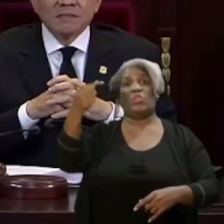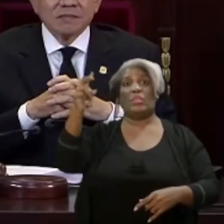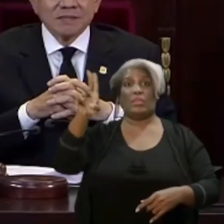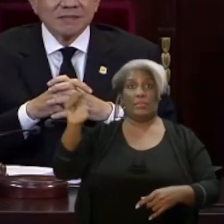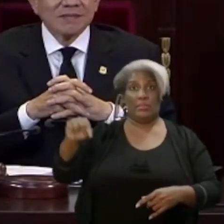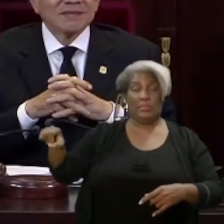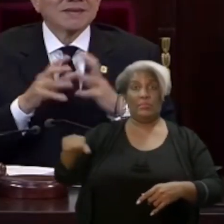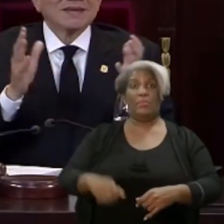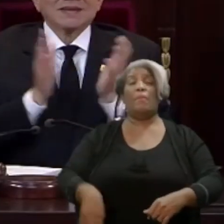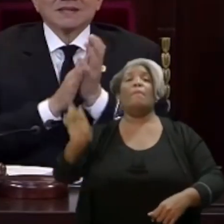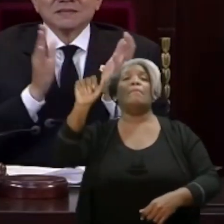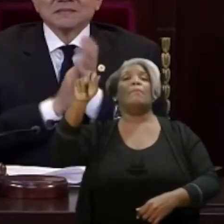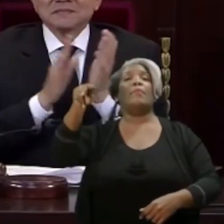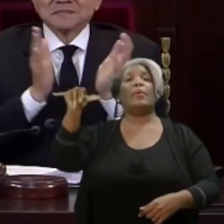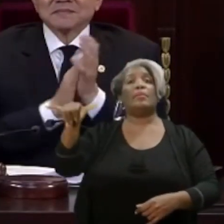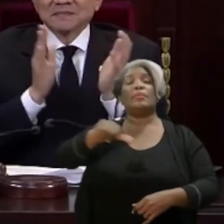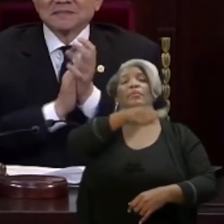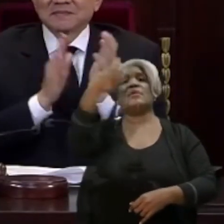y Atomayor.